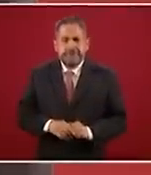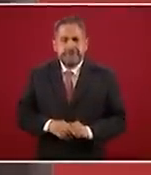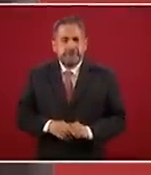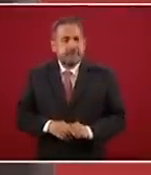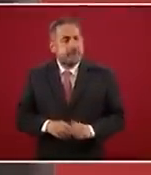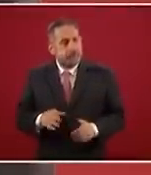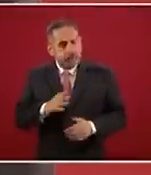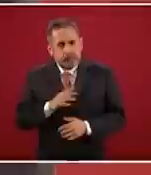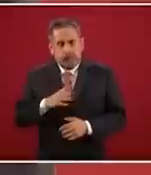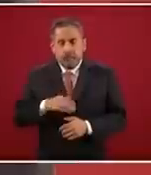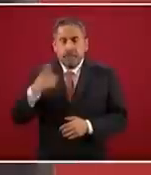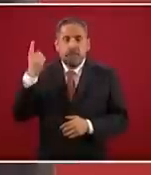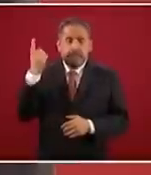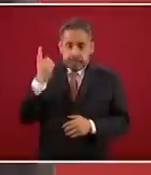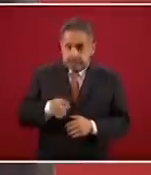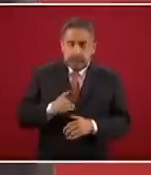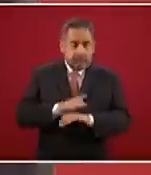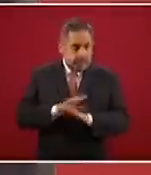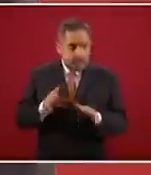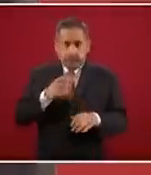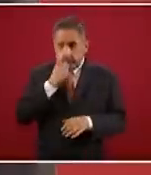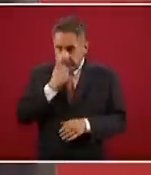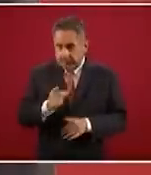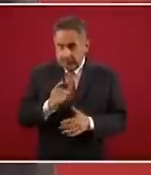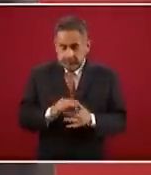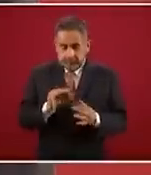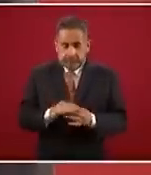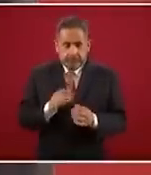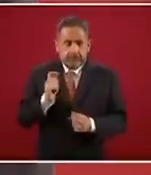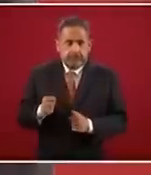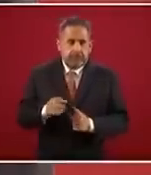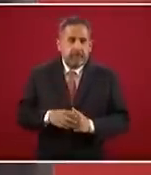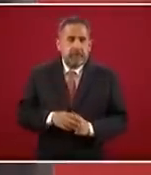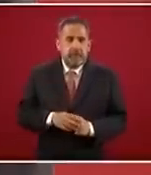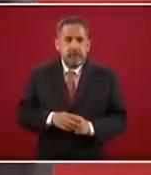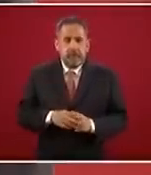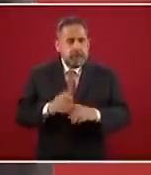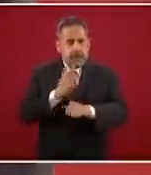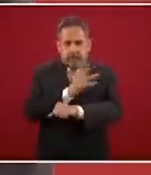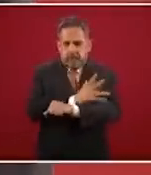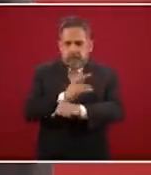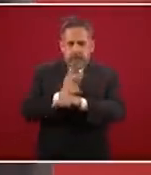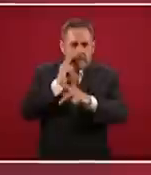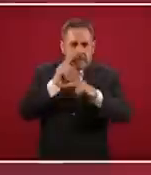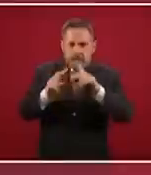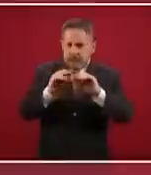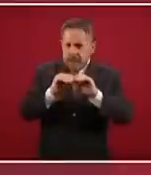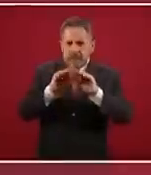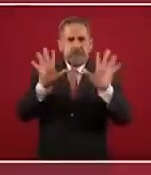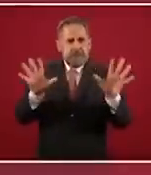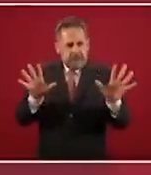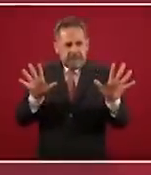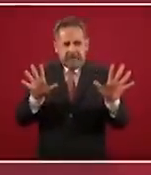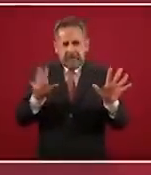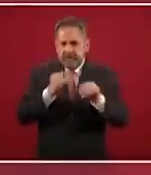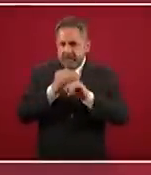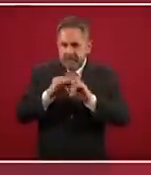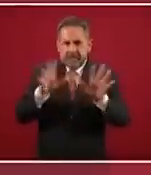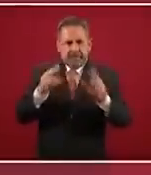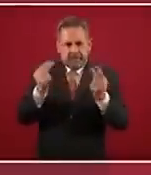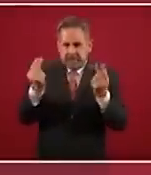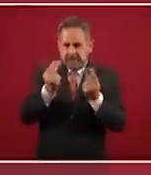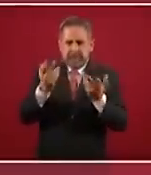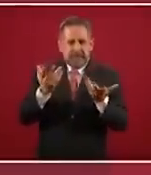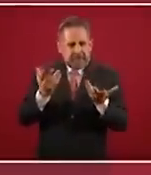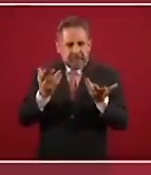Hay la instrucción de que se transparente toda la información que tenemos,